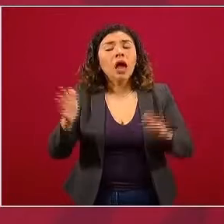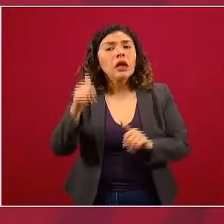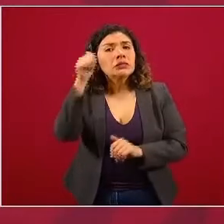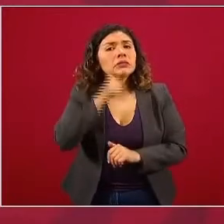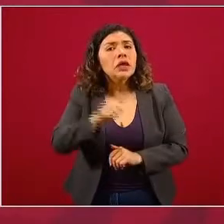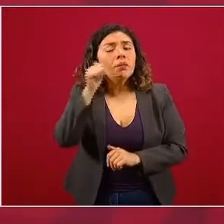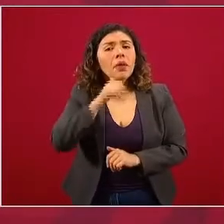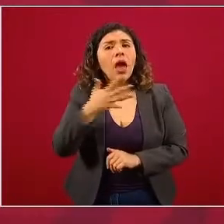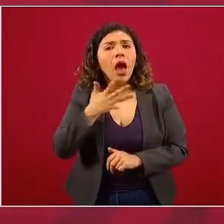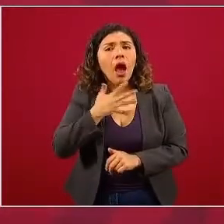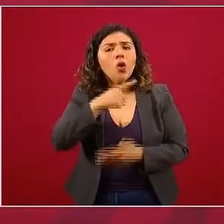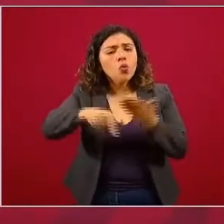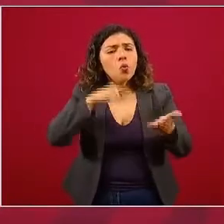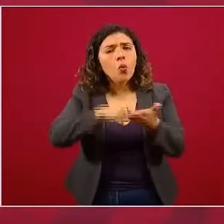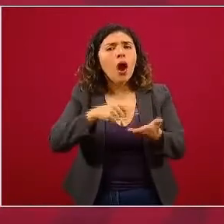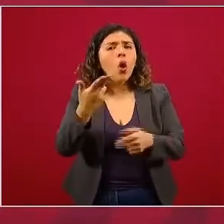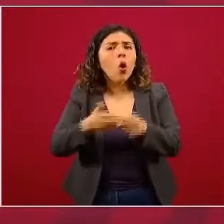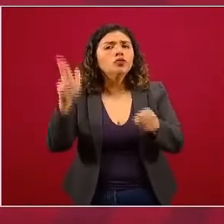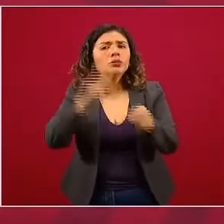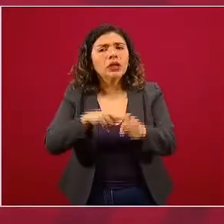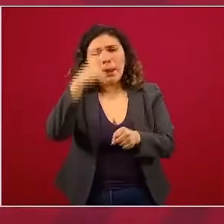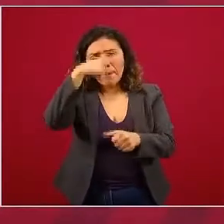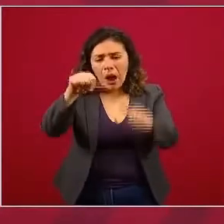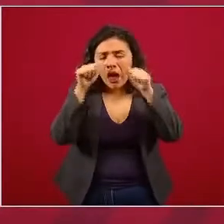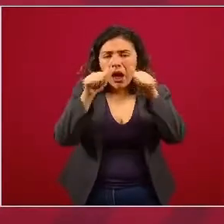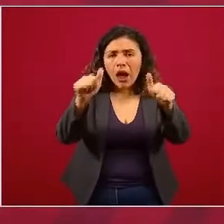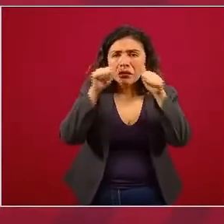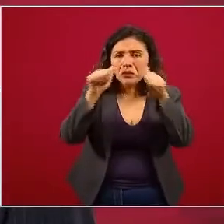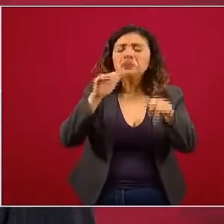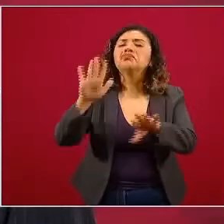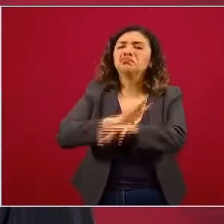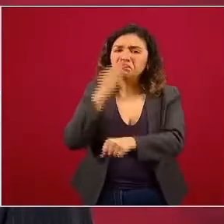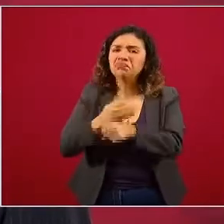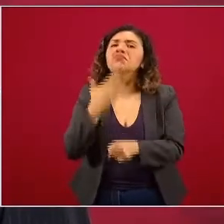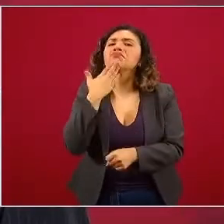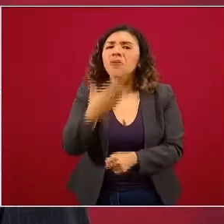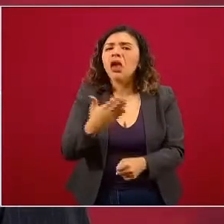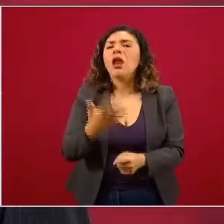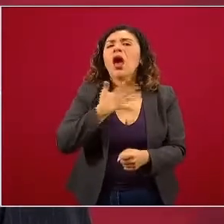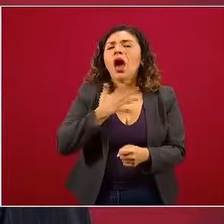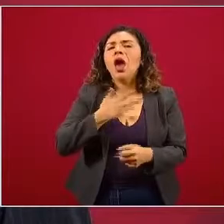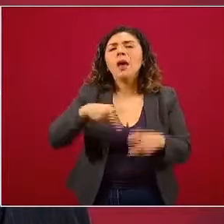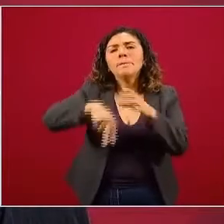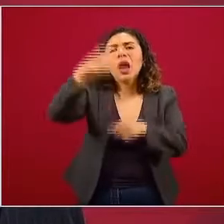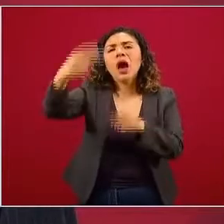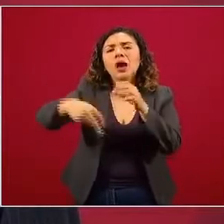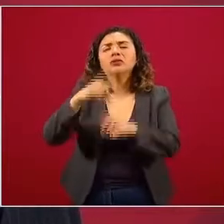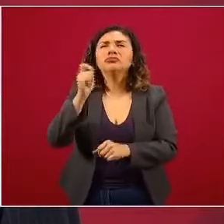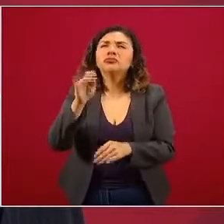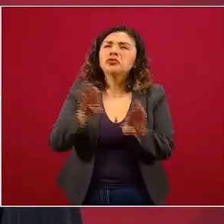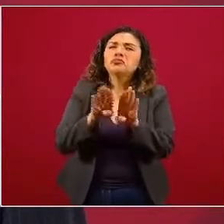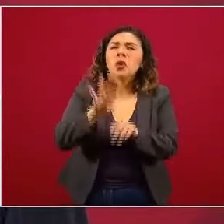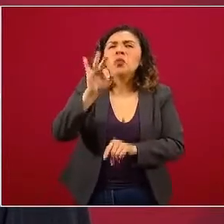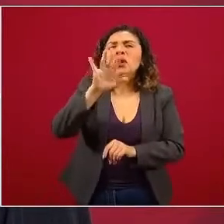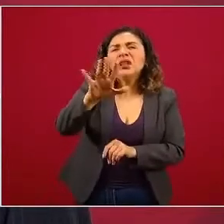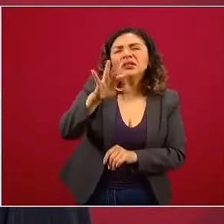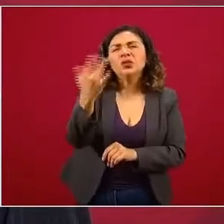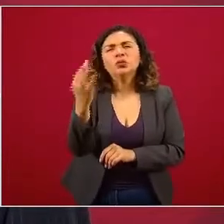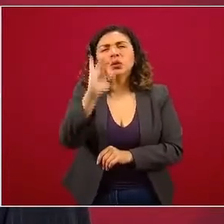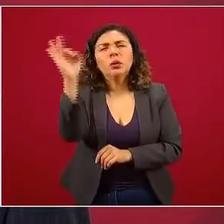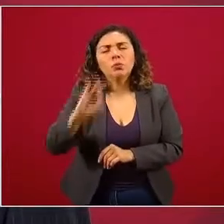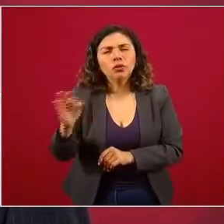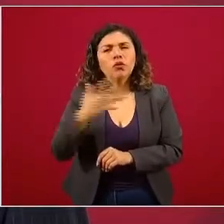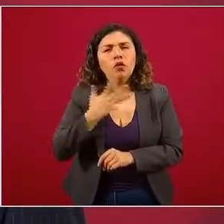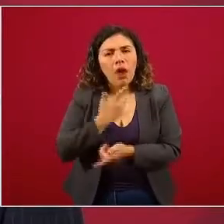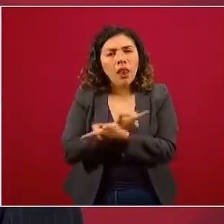que en todo momento la disponibilidad hospitalaria promedio esté por arriba del 45 al